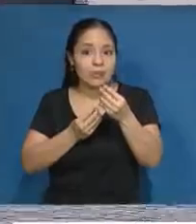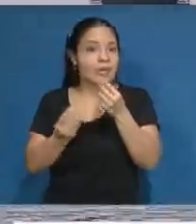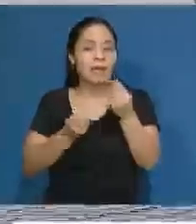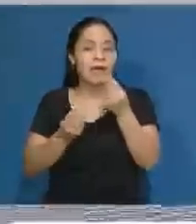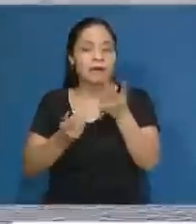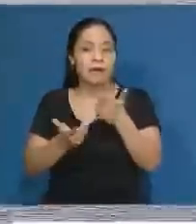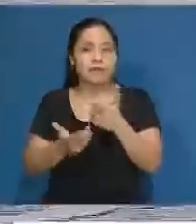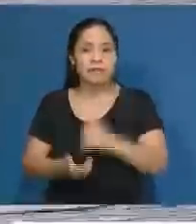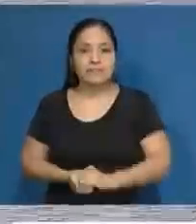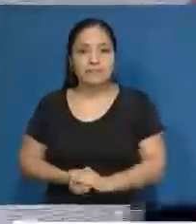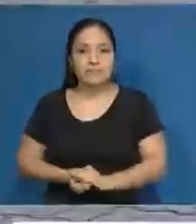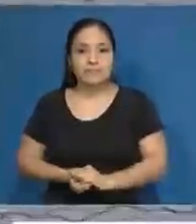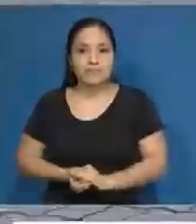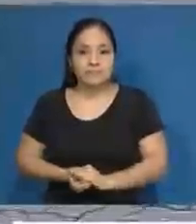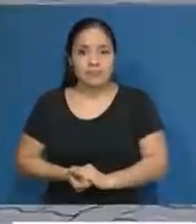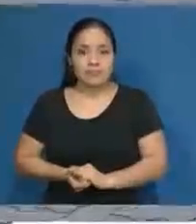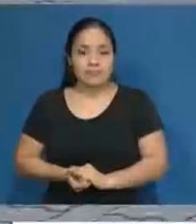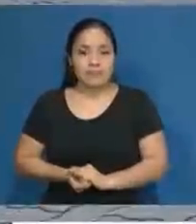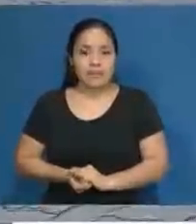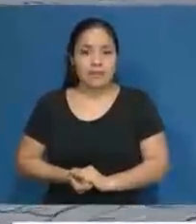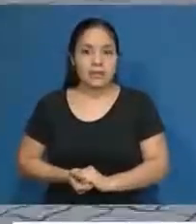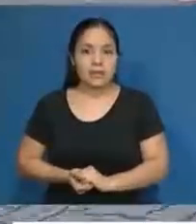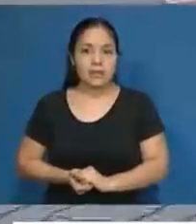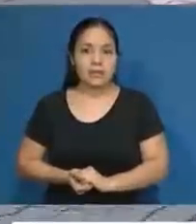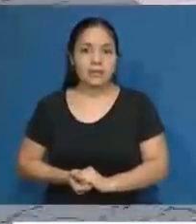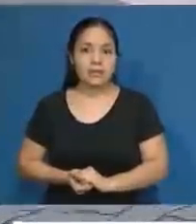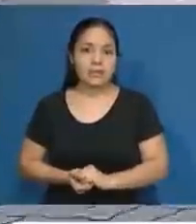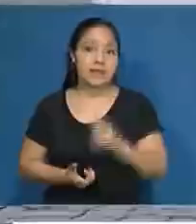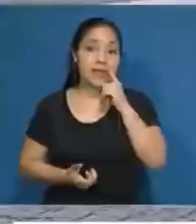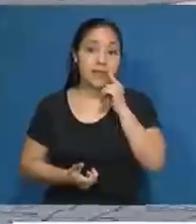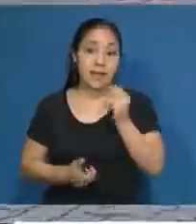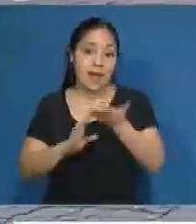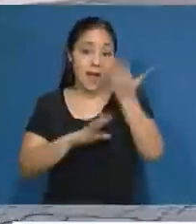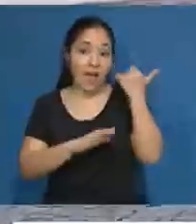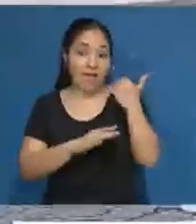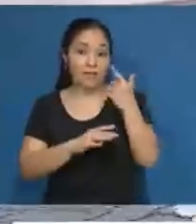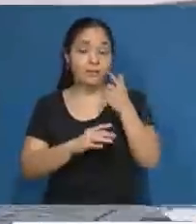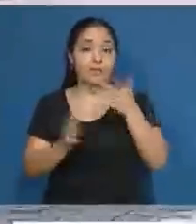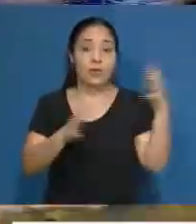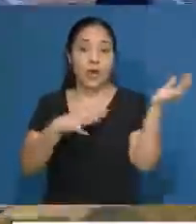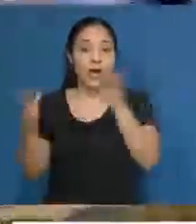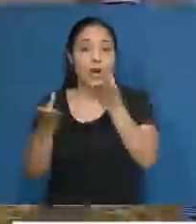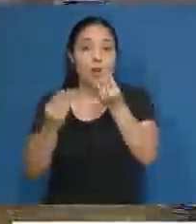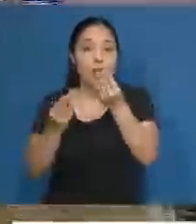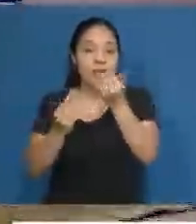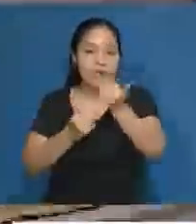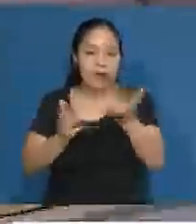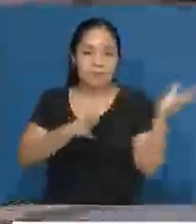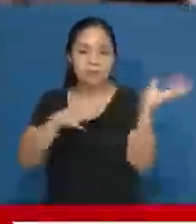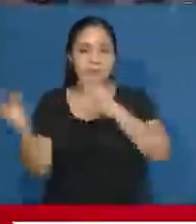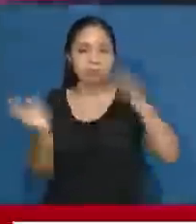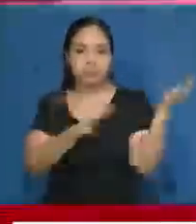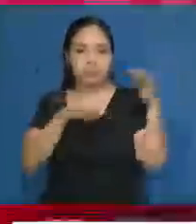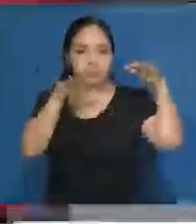¿Qué está pasando, Fernando? ¿Qué está pasando? Estuvimos los días anteriores, hemos tenido una masa de aire cálido, húmedo, con la visión de aire